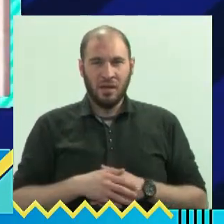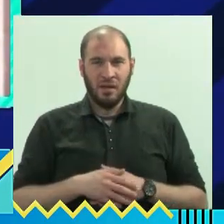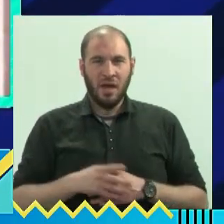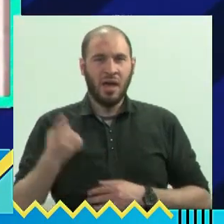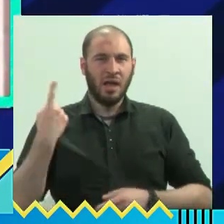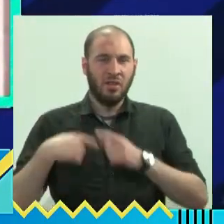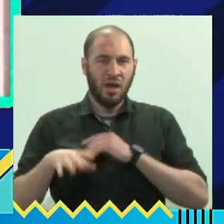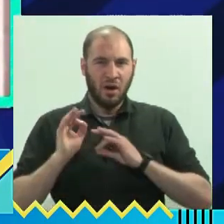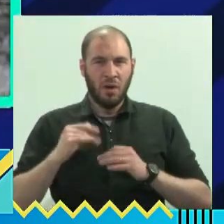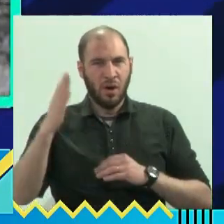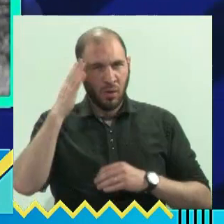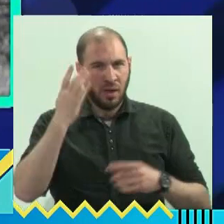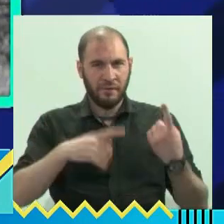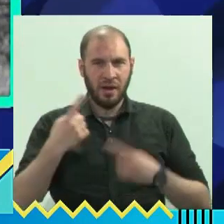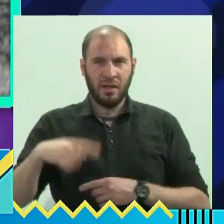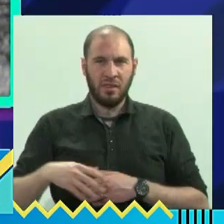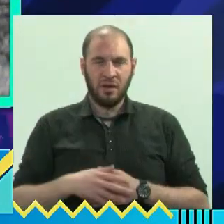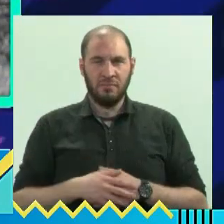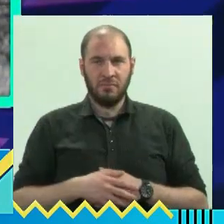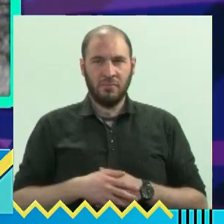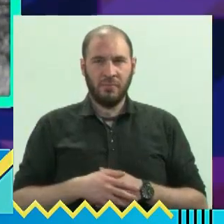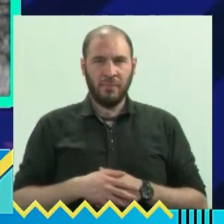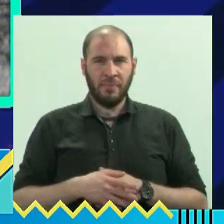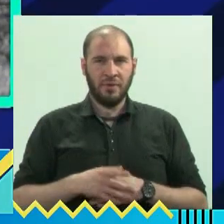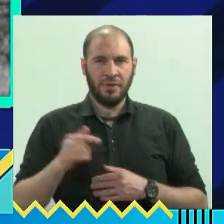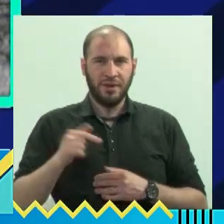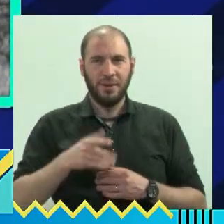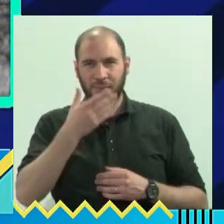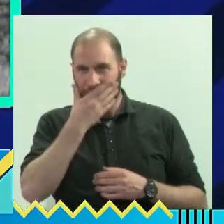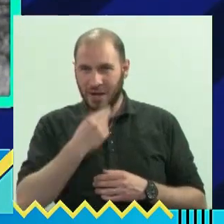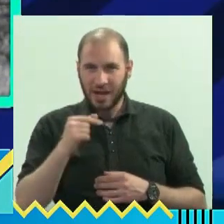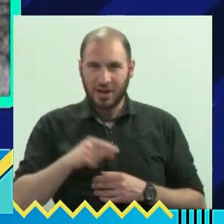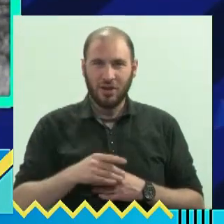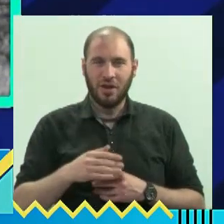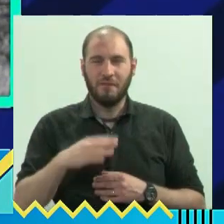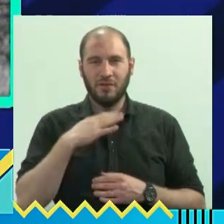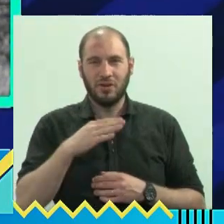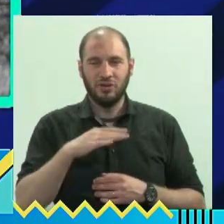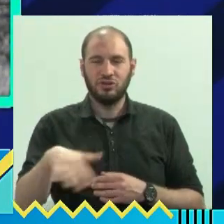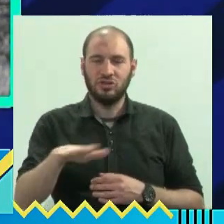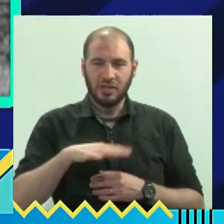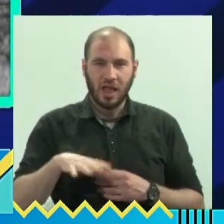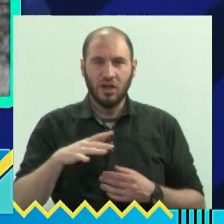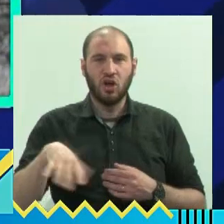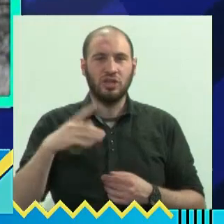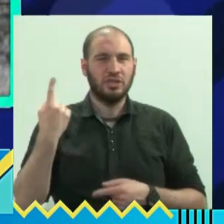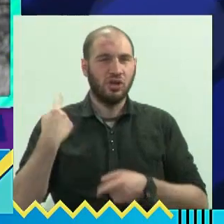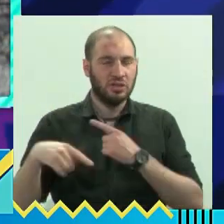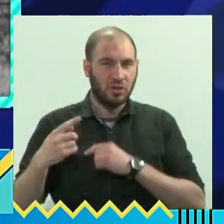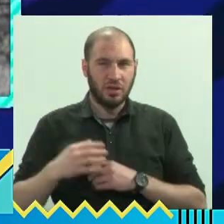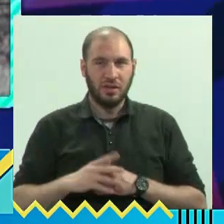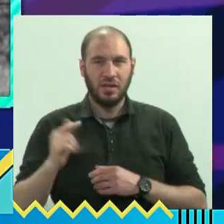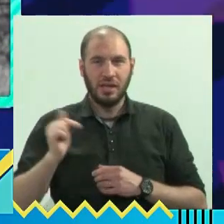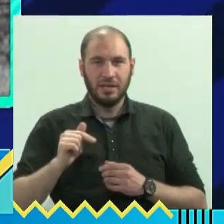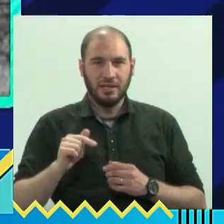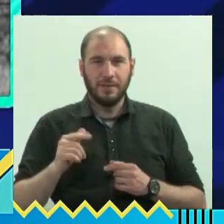la historia, en distintas culturas y demás, ¿no? Lo que se llama el ladrón bueno, el bandolero social, que en un contexto histórico donde no hay